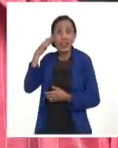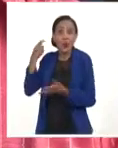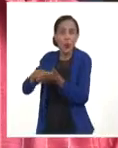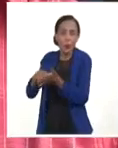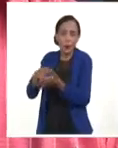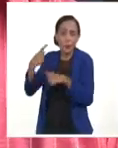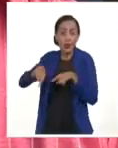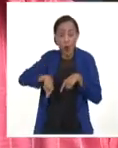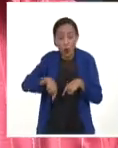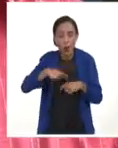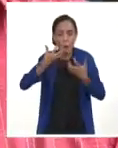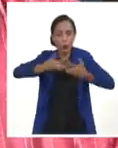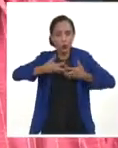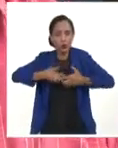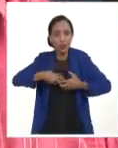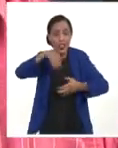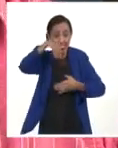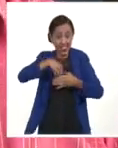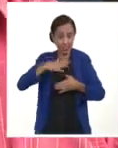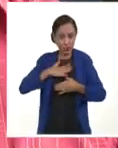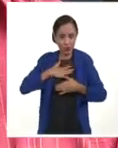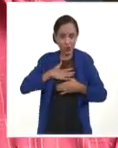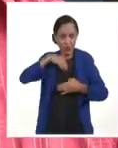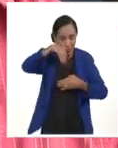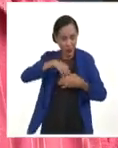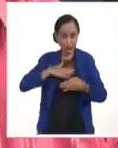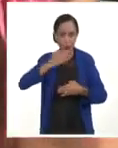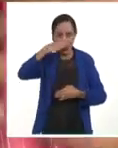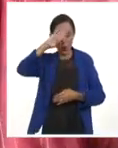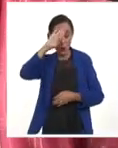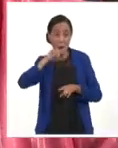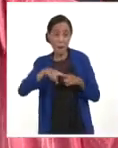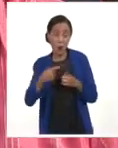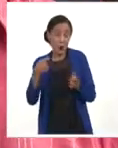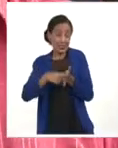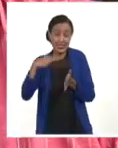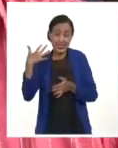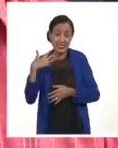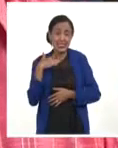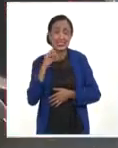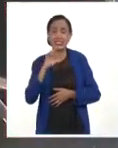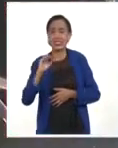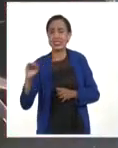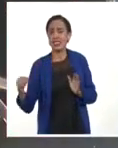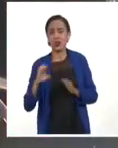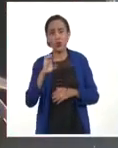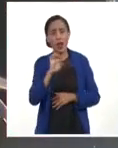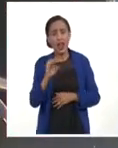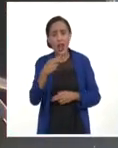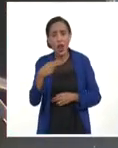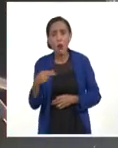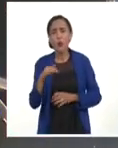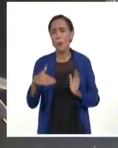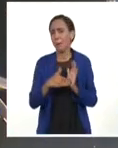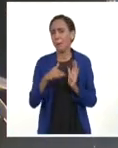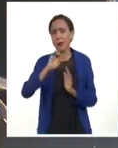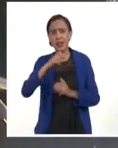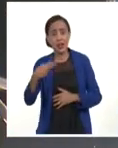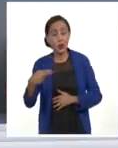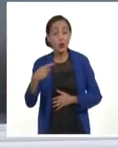empresa, para que no haya que importar ese elemento también, que es muy costoso, 700 euros, 1000 euros, en las conductoras de grandes